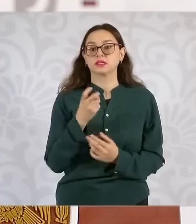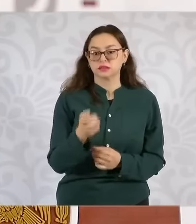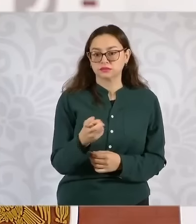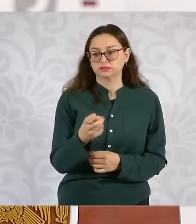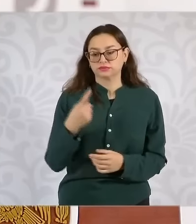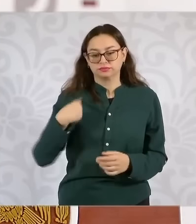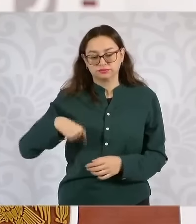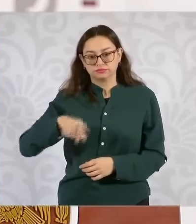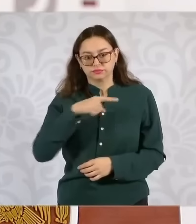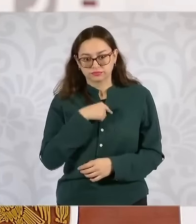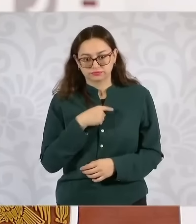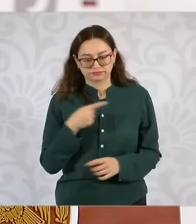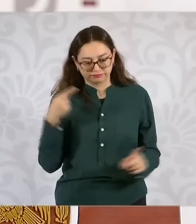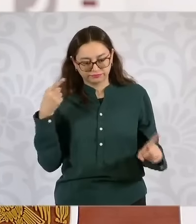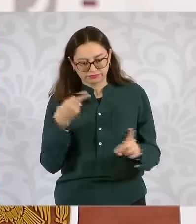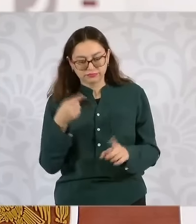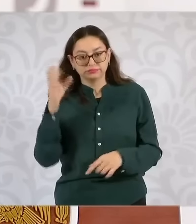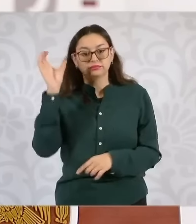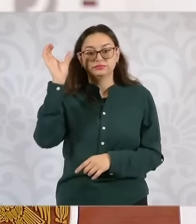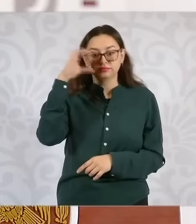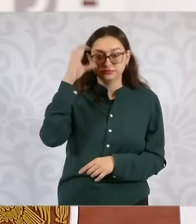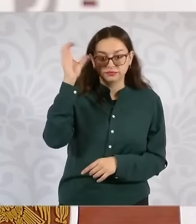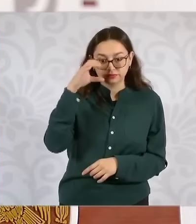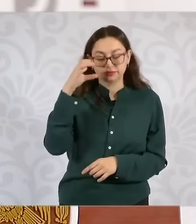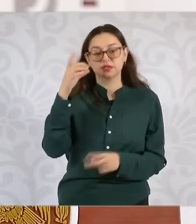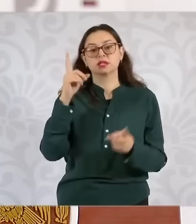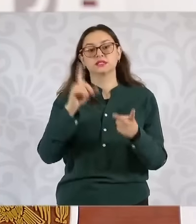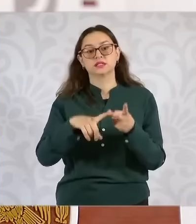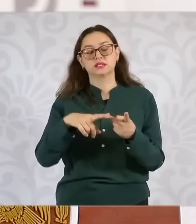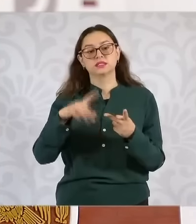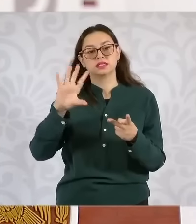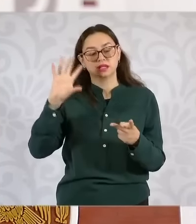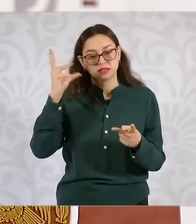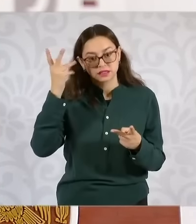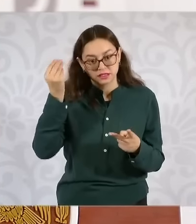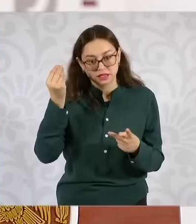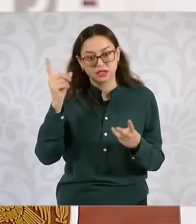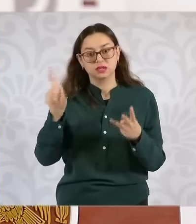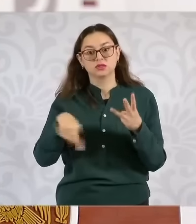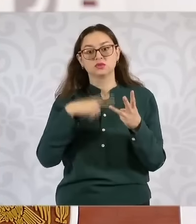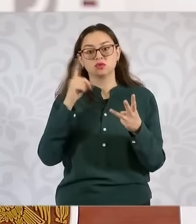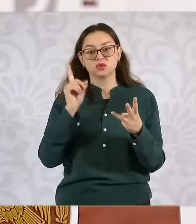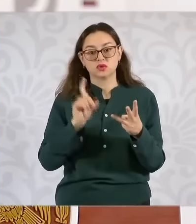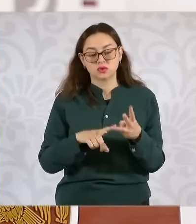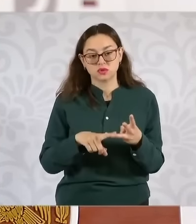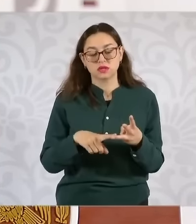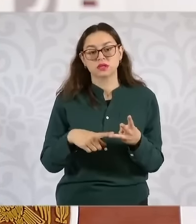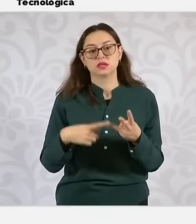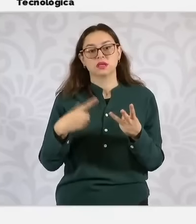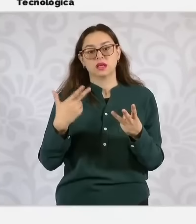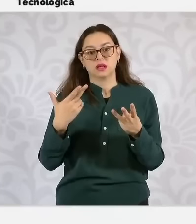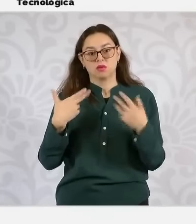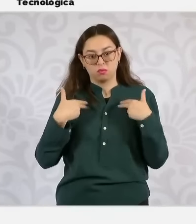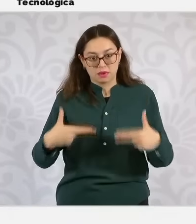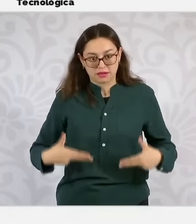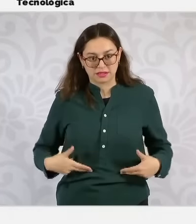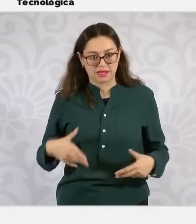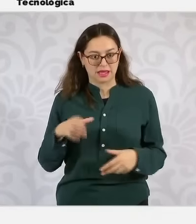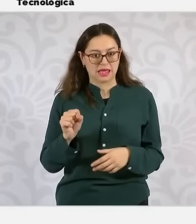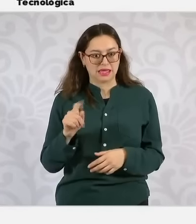STEM, pues, ciencia, tecnología, ingeniería, matemáticas, y STEM con H es humanidades. En